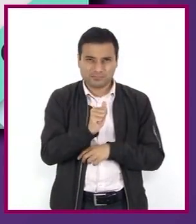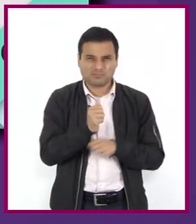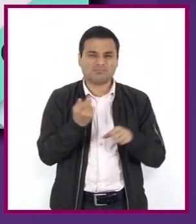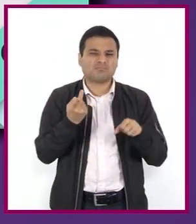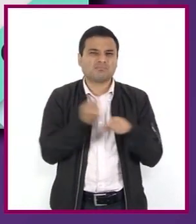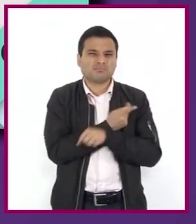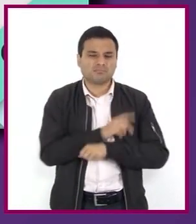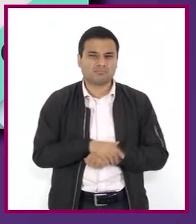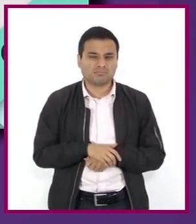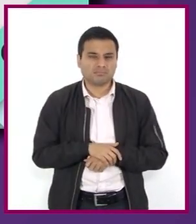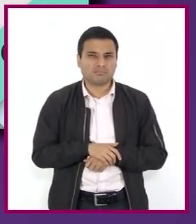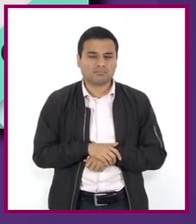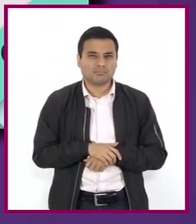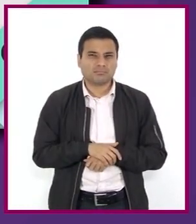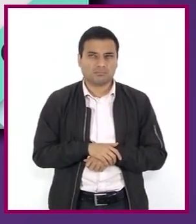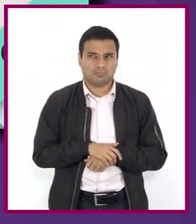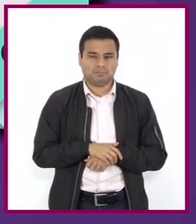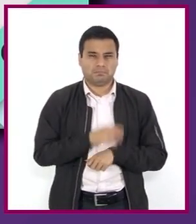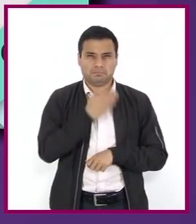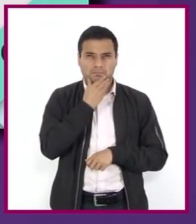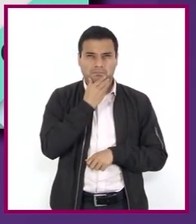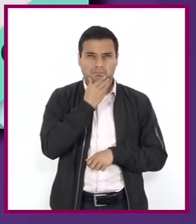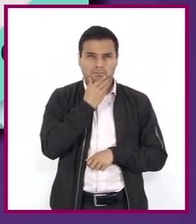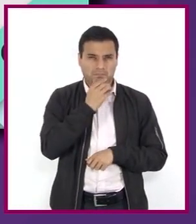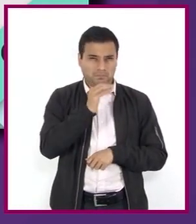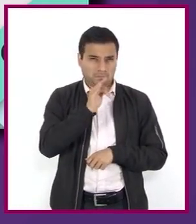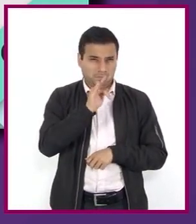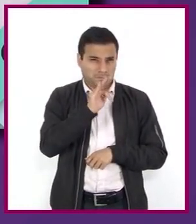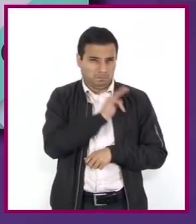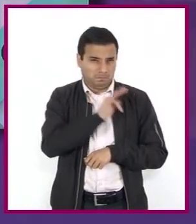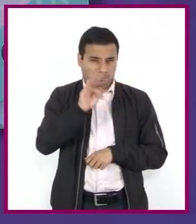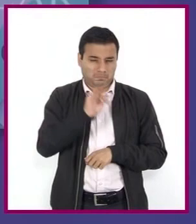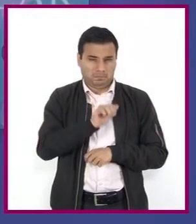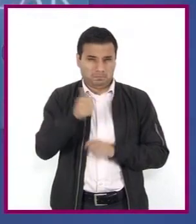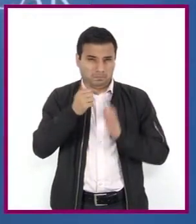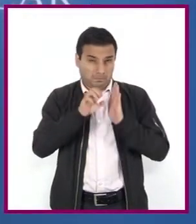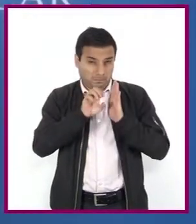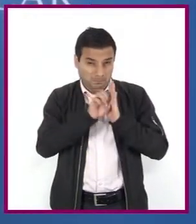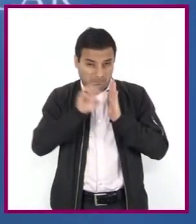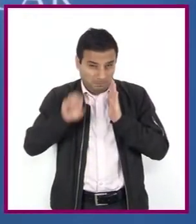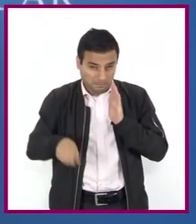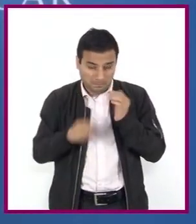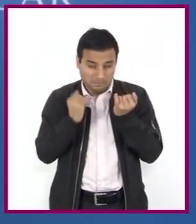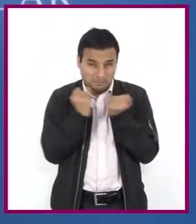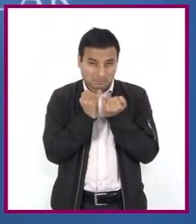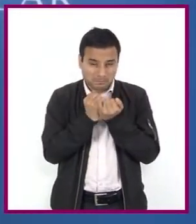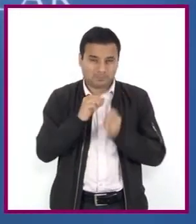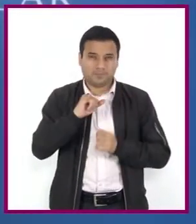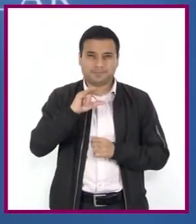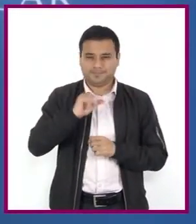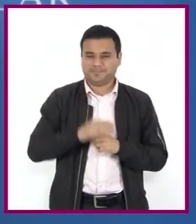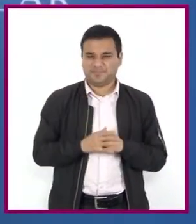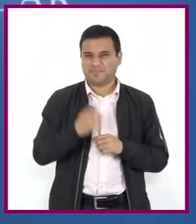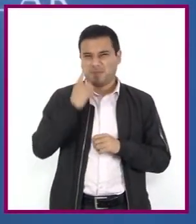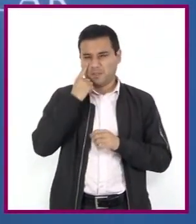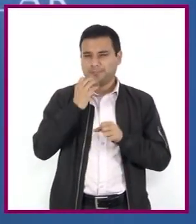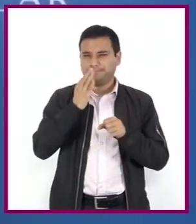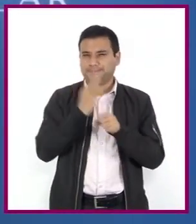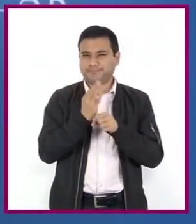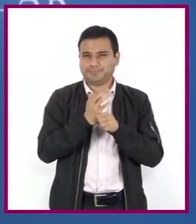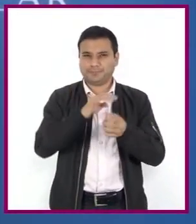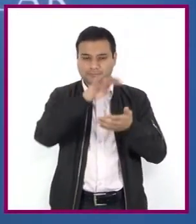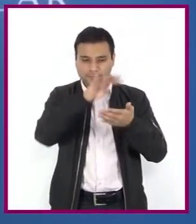valor de la inversión para el cual se obtenga el mismo beneficio? Los valores en los que vamos a